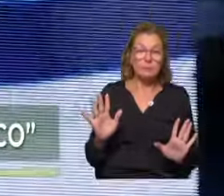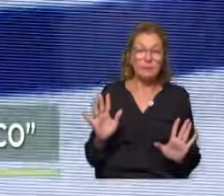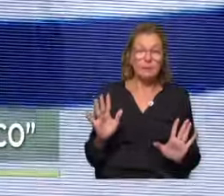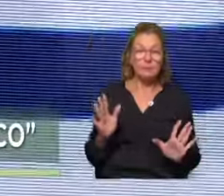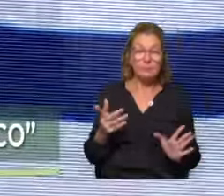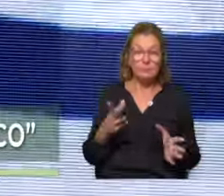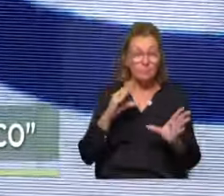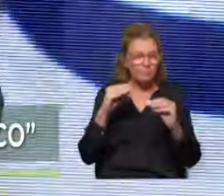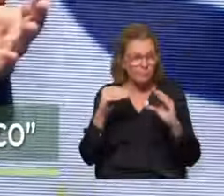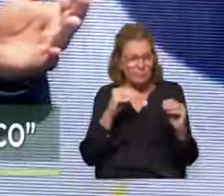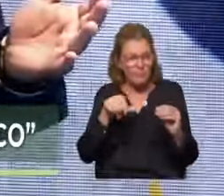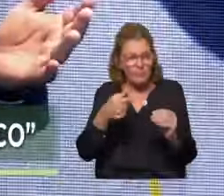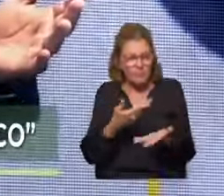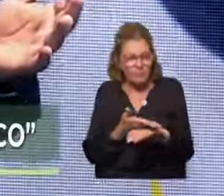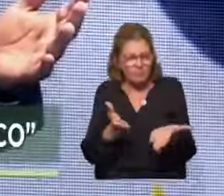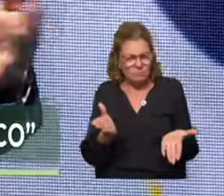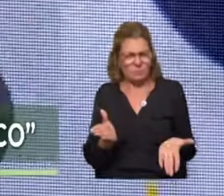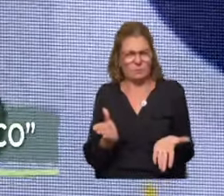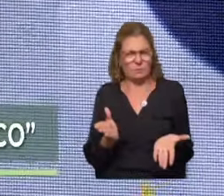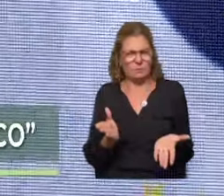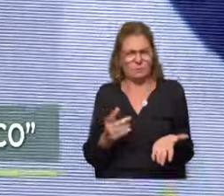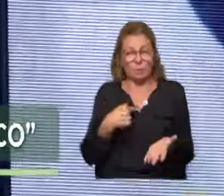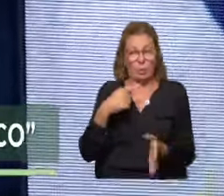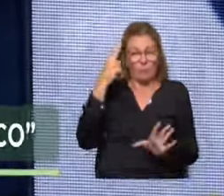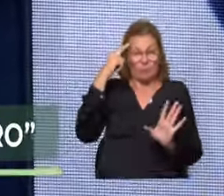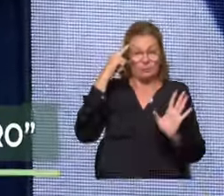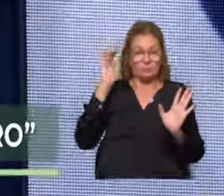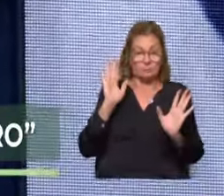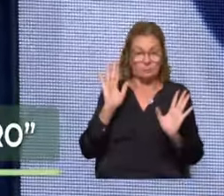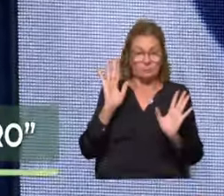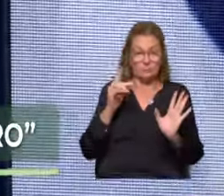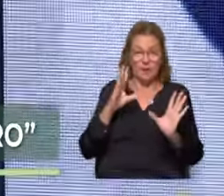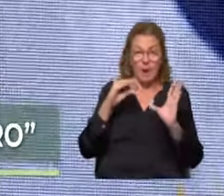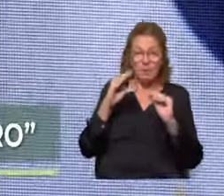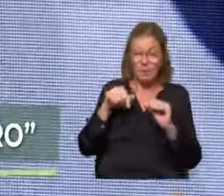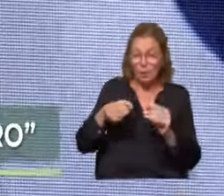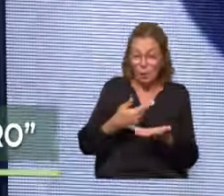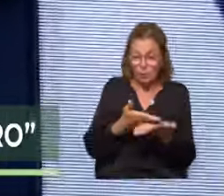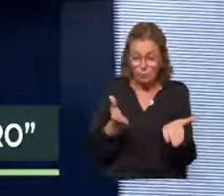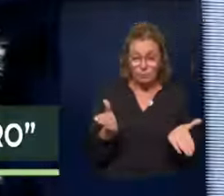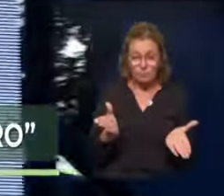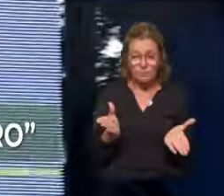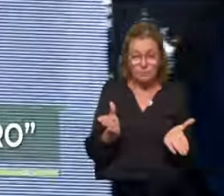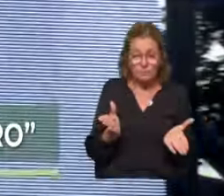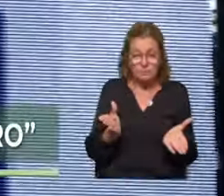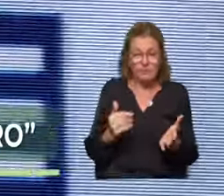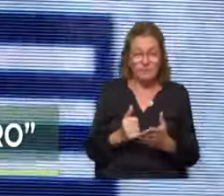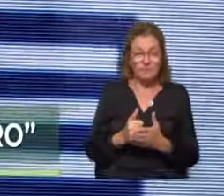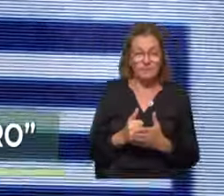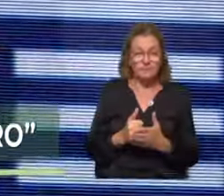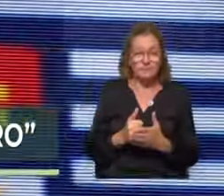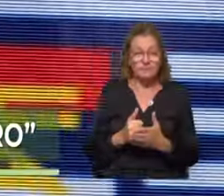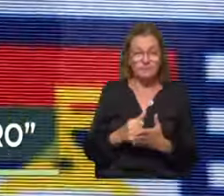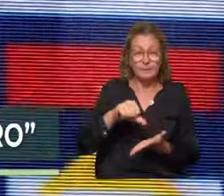Nos estaban hablando de otra realidad, o creo que se referían a otra realidad. Ni los muertos.